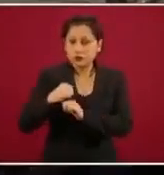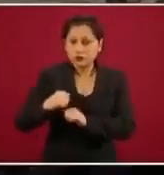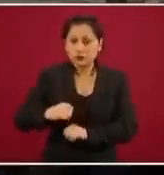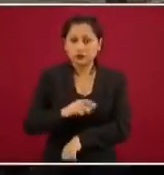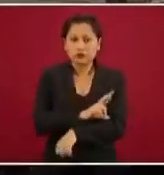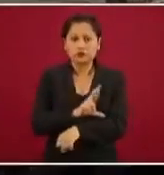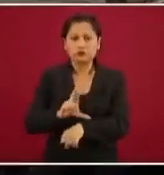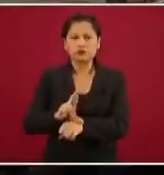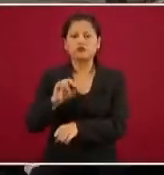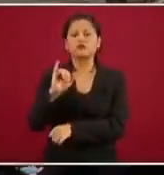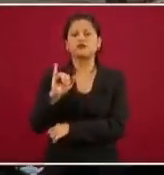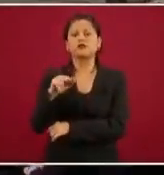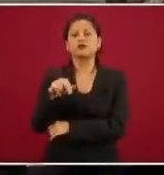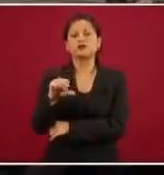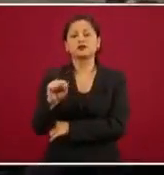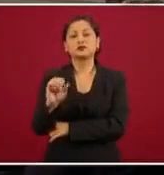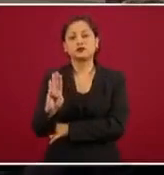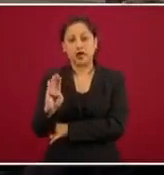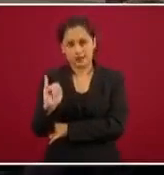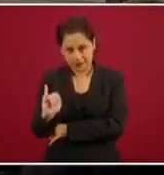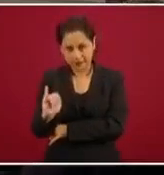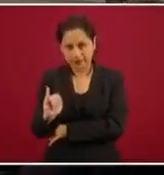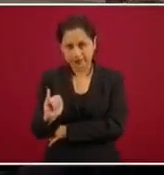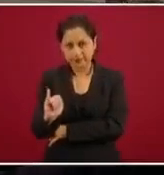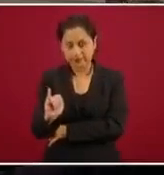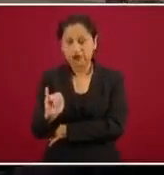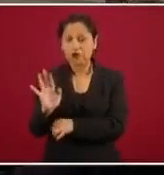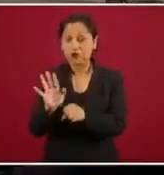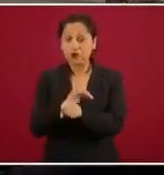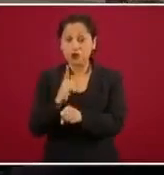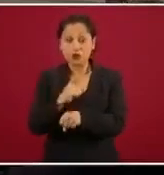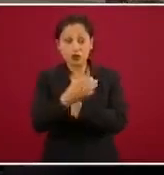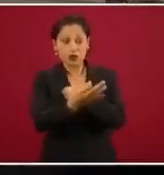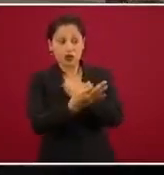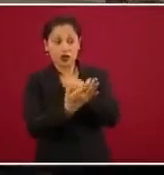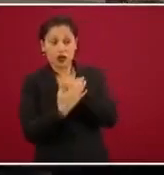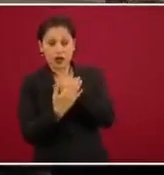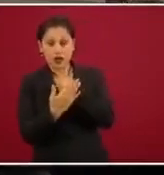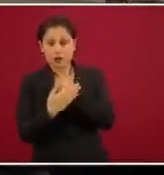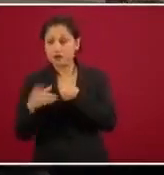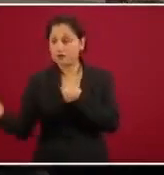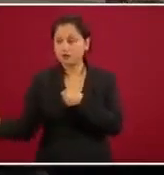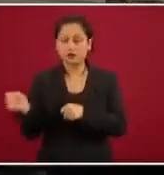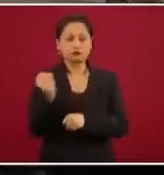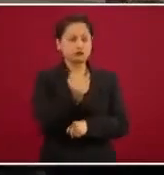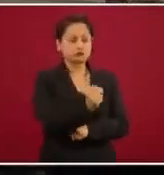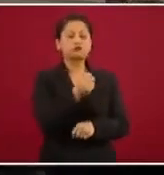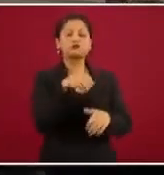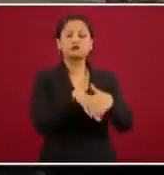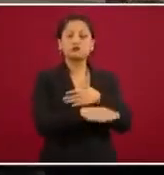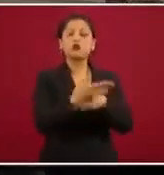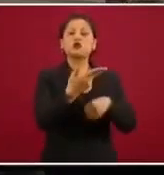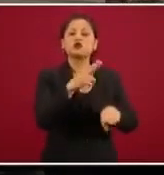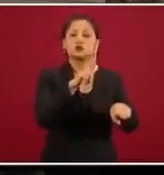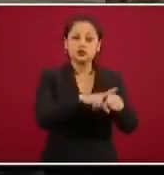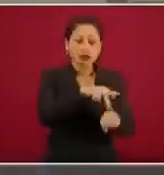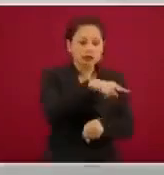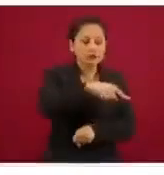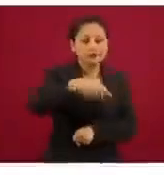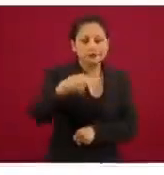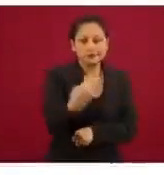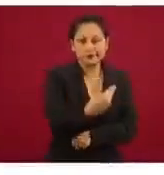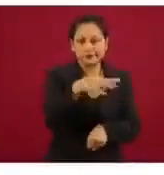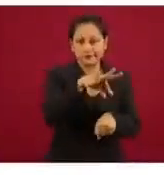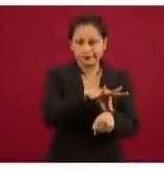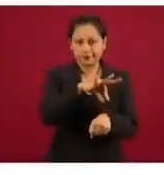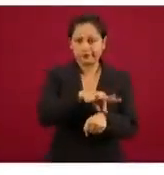pero la idea es que trabajen en donde se requiere. Y también, por su parte, las instituciones nacionales de seguridad social tienen